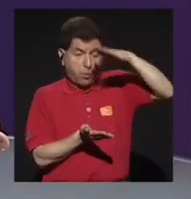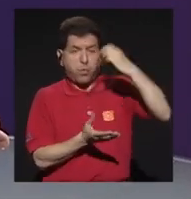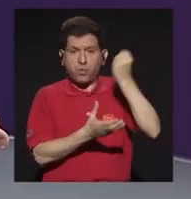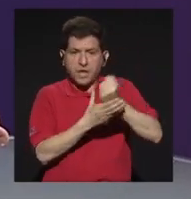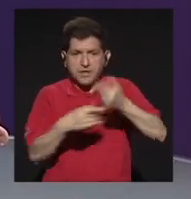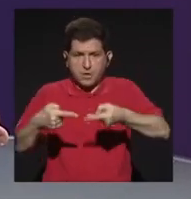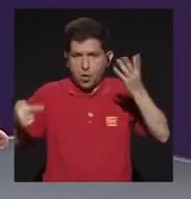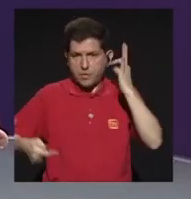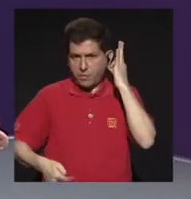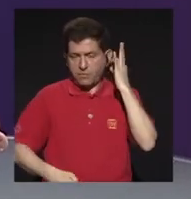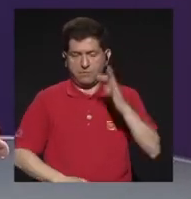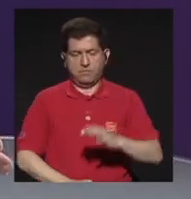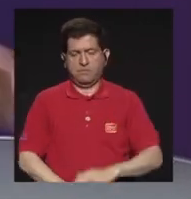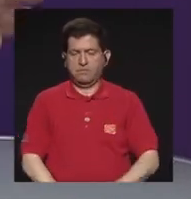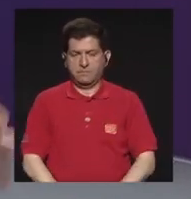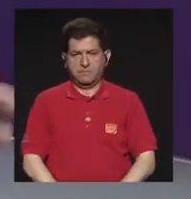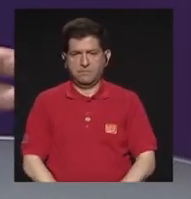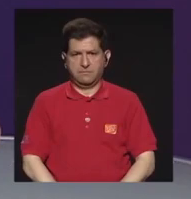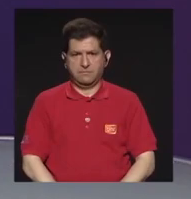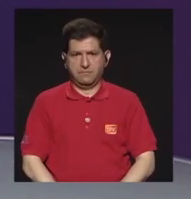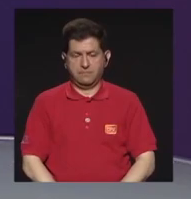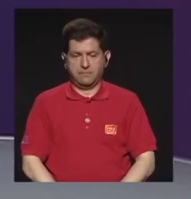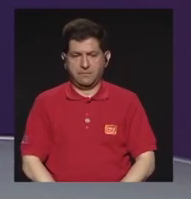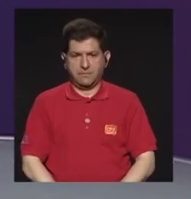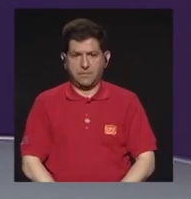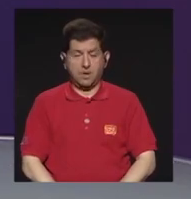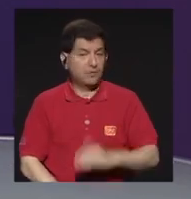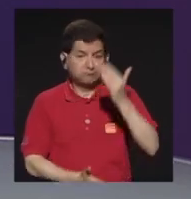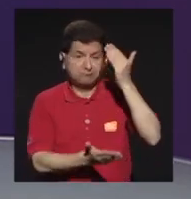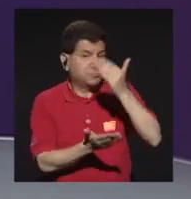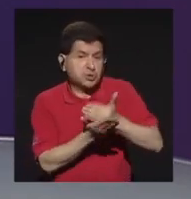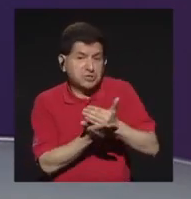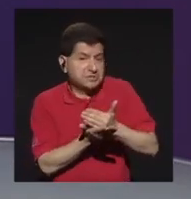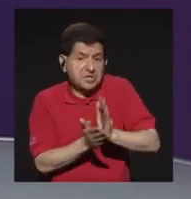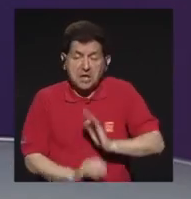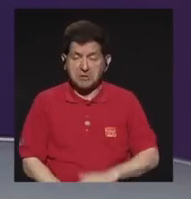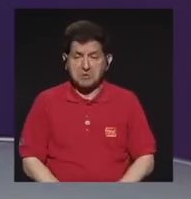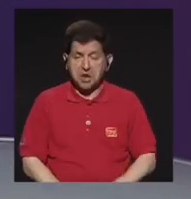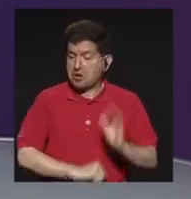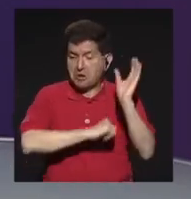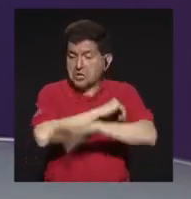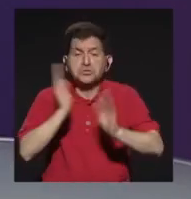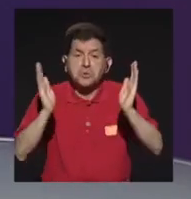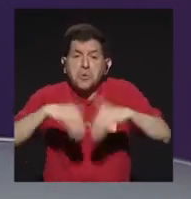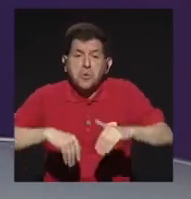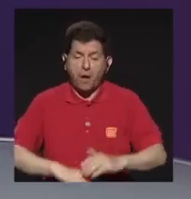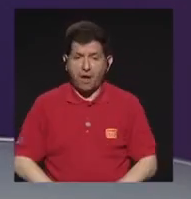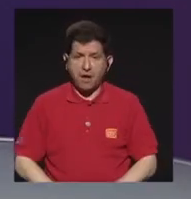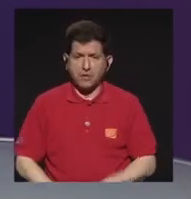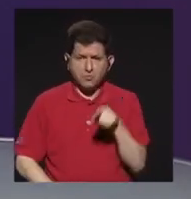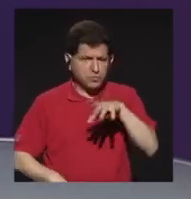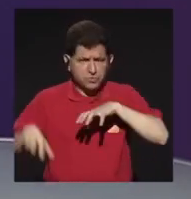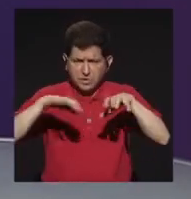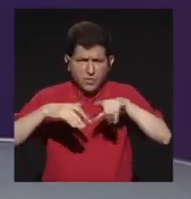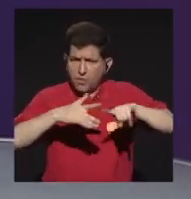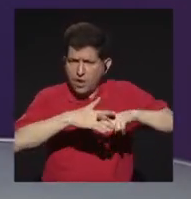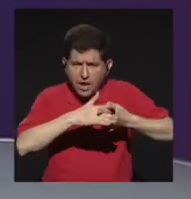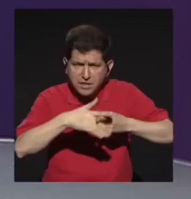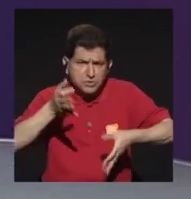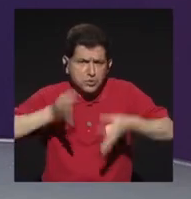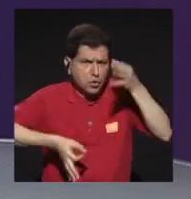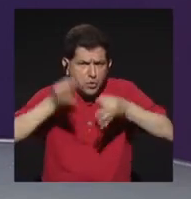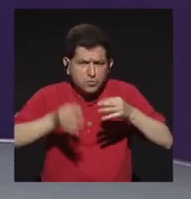feminicidio o sea no le pones un alto no sancionas y no haces un acto reparador de